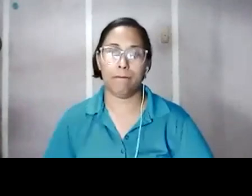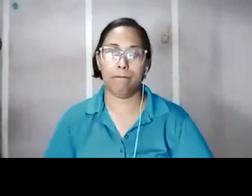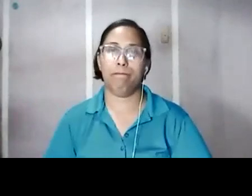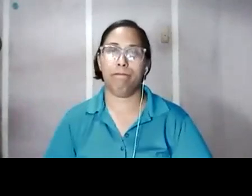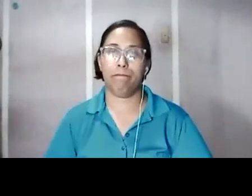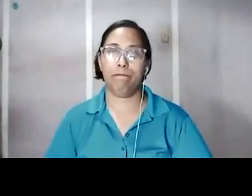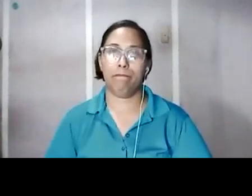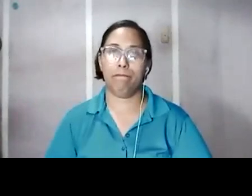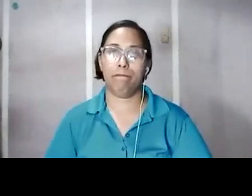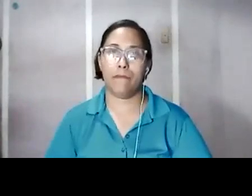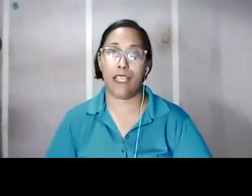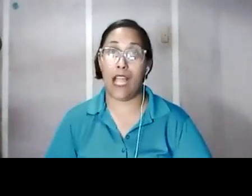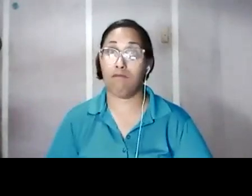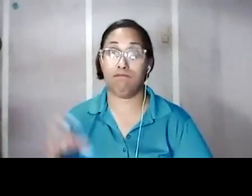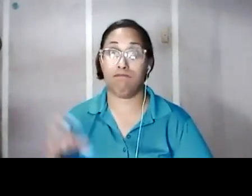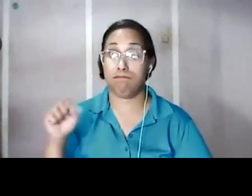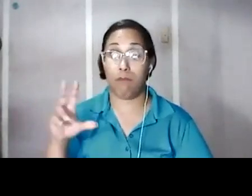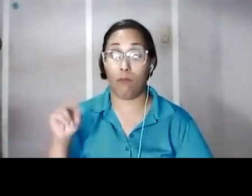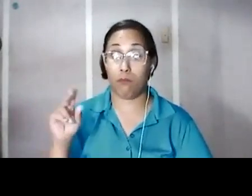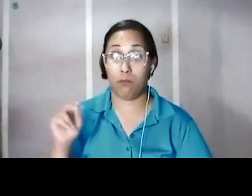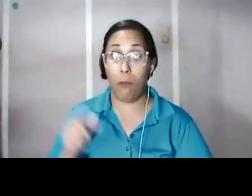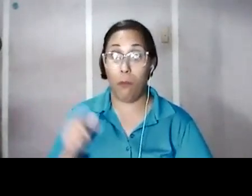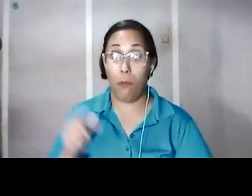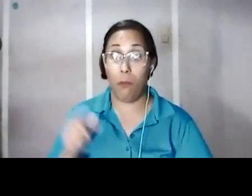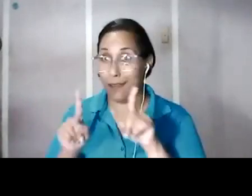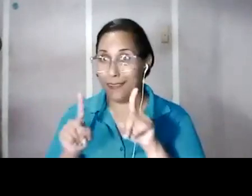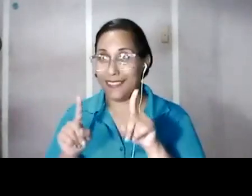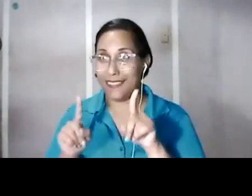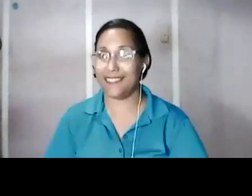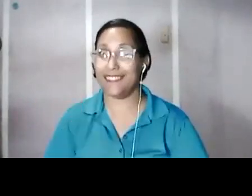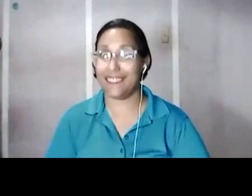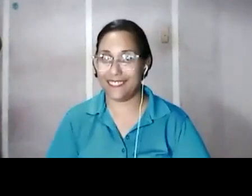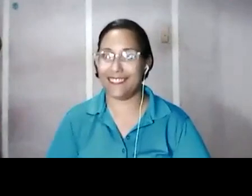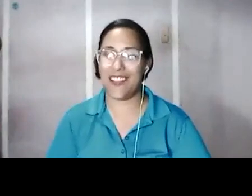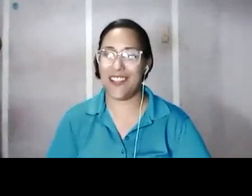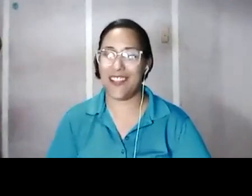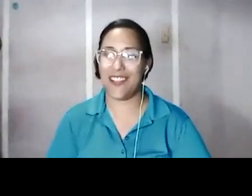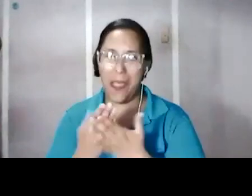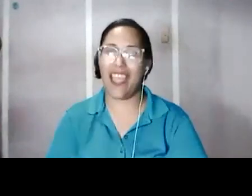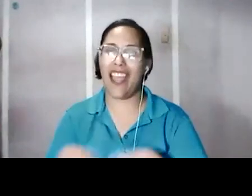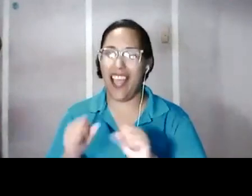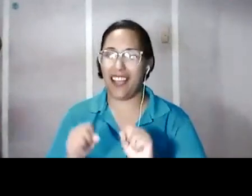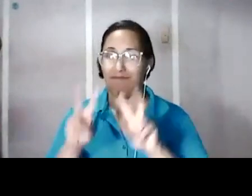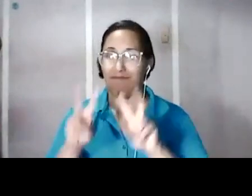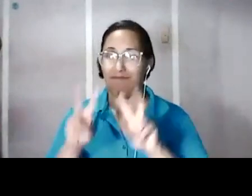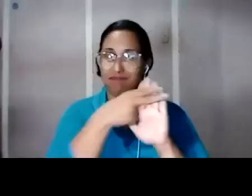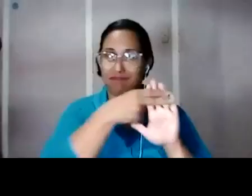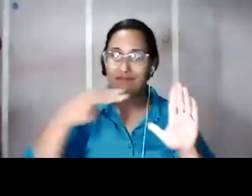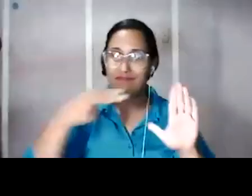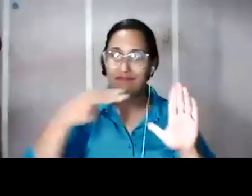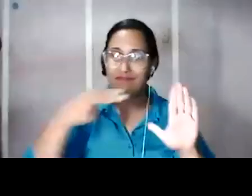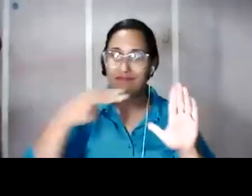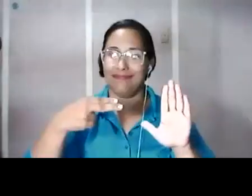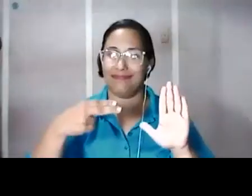Eso no es del todo cierto, pero... Pero bueno, ese era su eslogan. Ah,